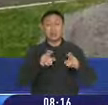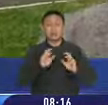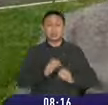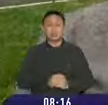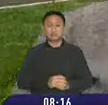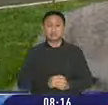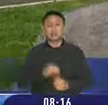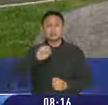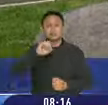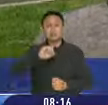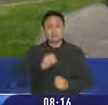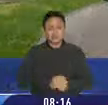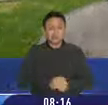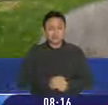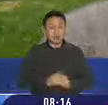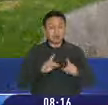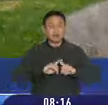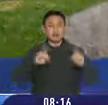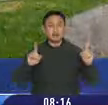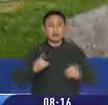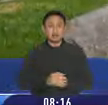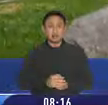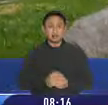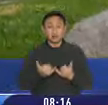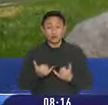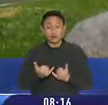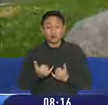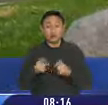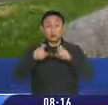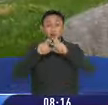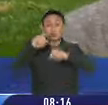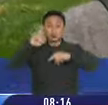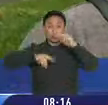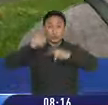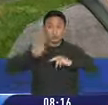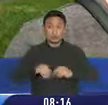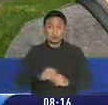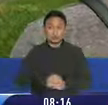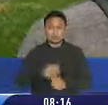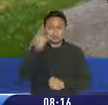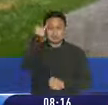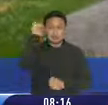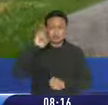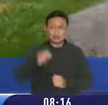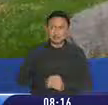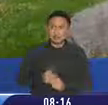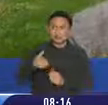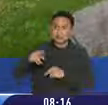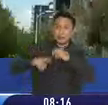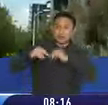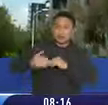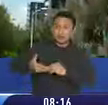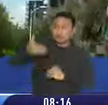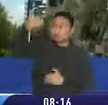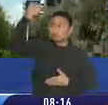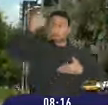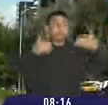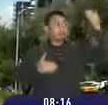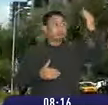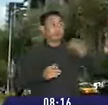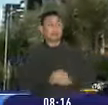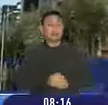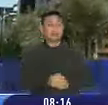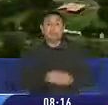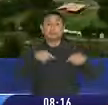Sí, contrarrestan el paisaje, pero yo veo que las constructoras, no sé cómo, pero cada vez hacen más edificios. En este sector